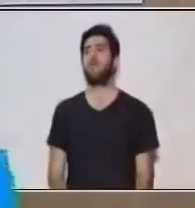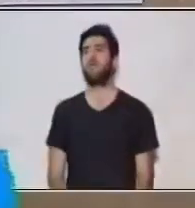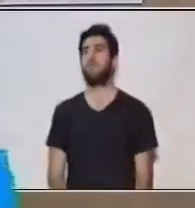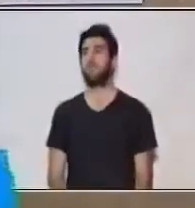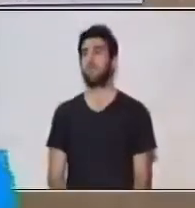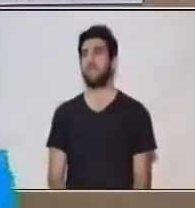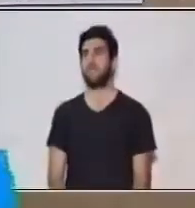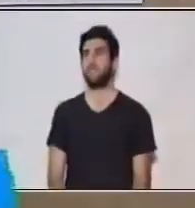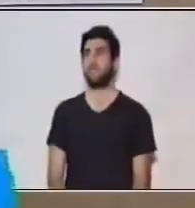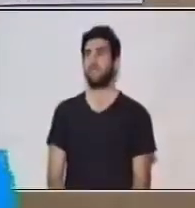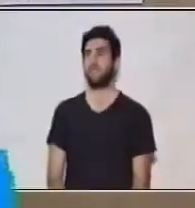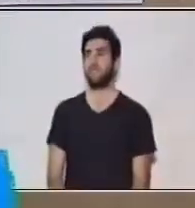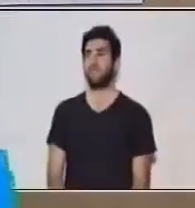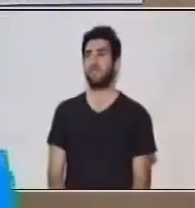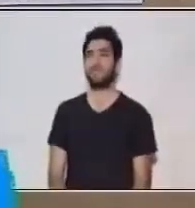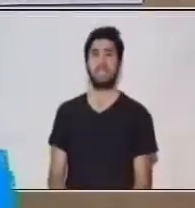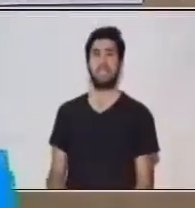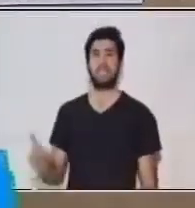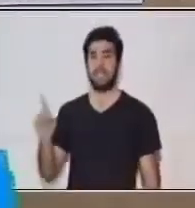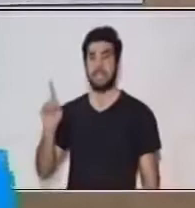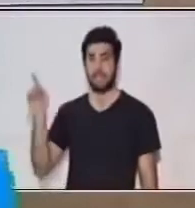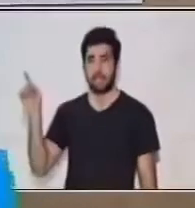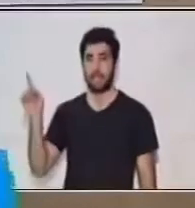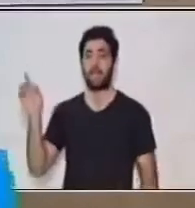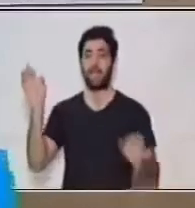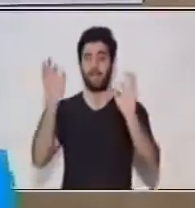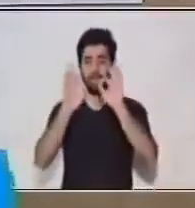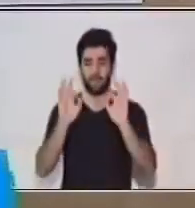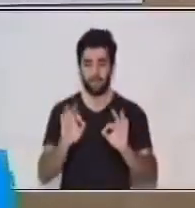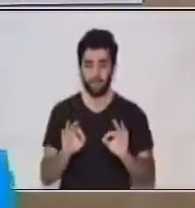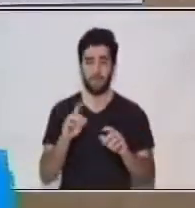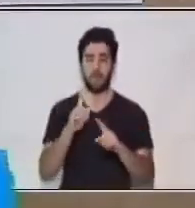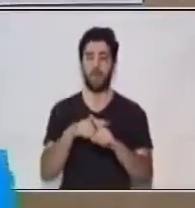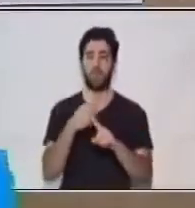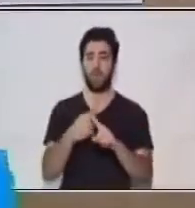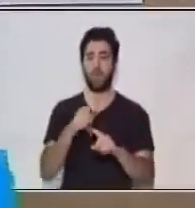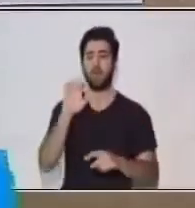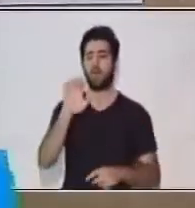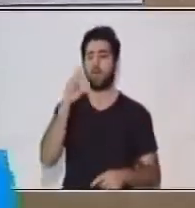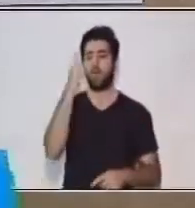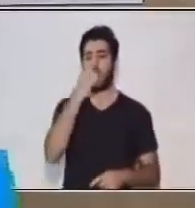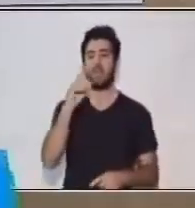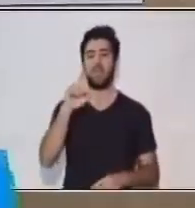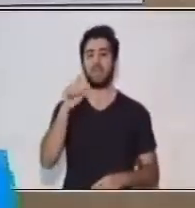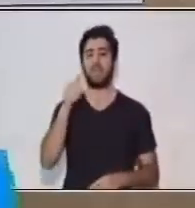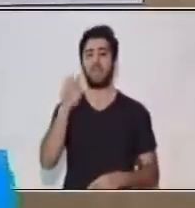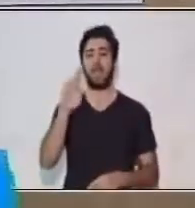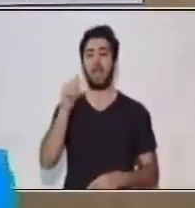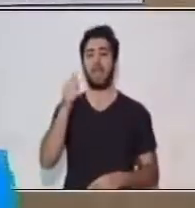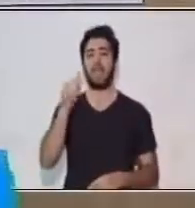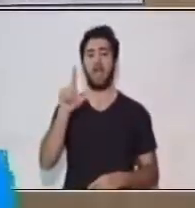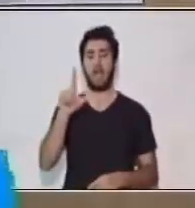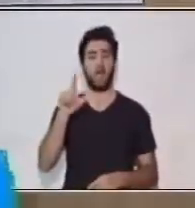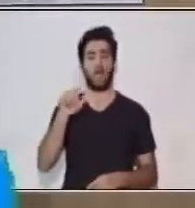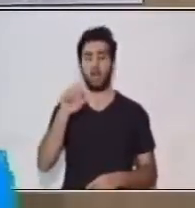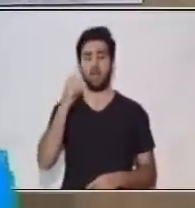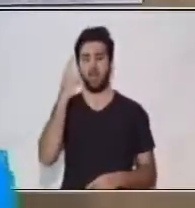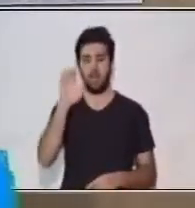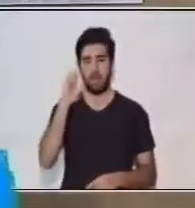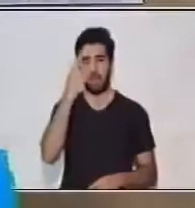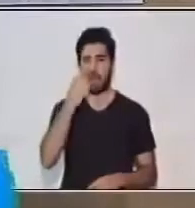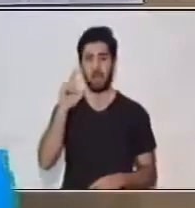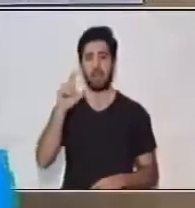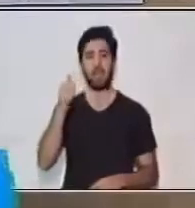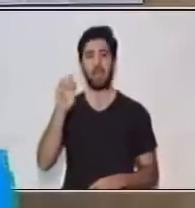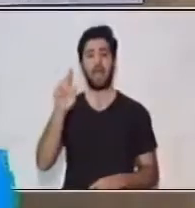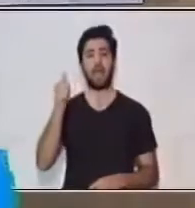manera, el producto de un escalar a un vector es afectado. Ahora pues queremos restarlos allá en